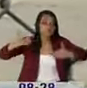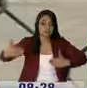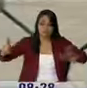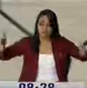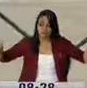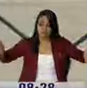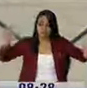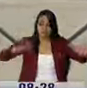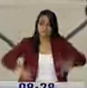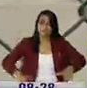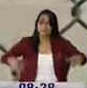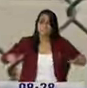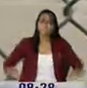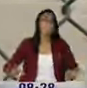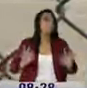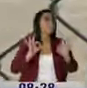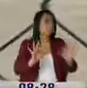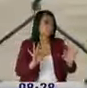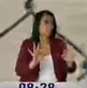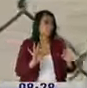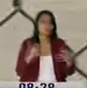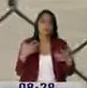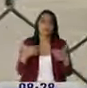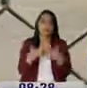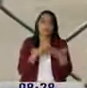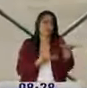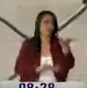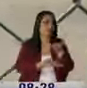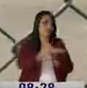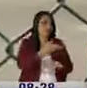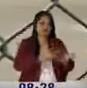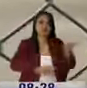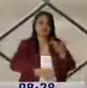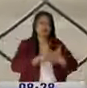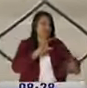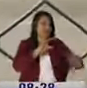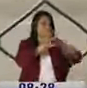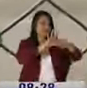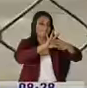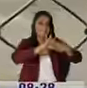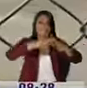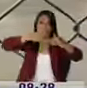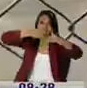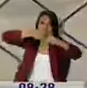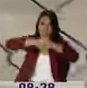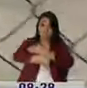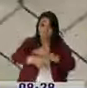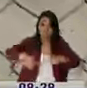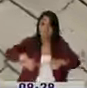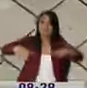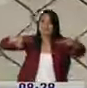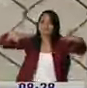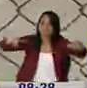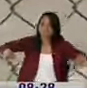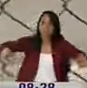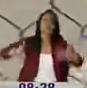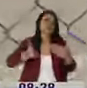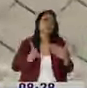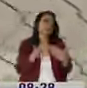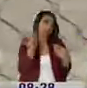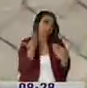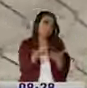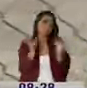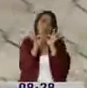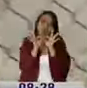sería magnífico. Nosotros vamos a trabajar en equipo, como les dije, vamos a ampliar la de entrada para dar una mejor facilidad y para